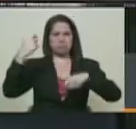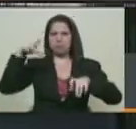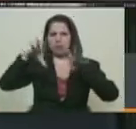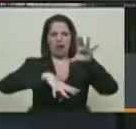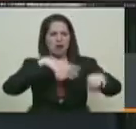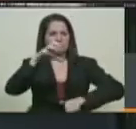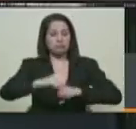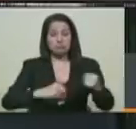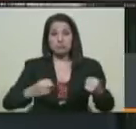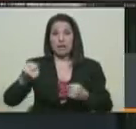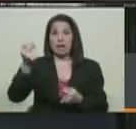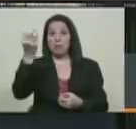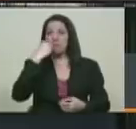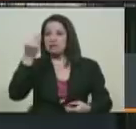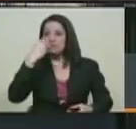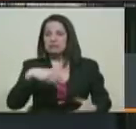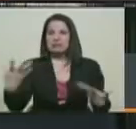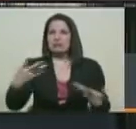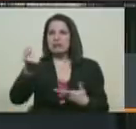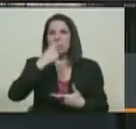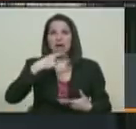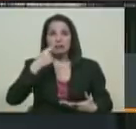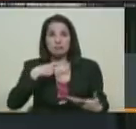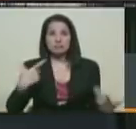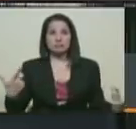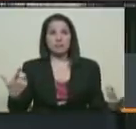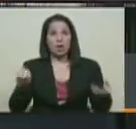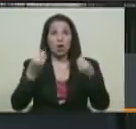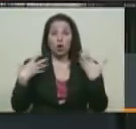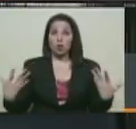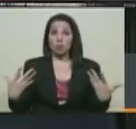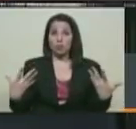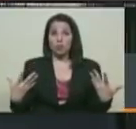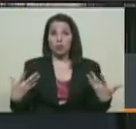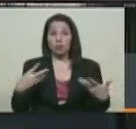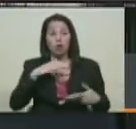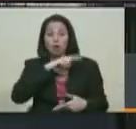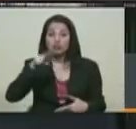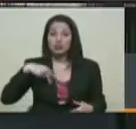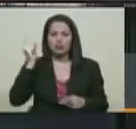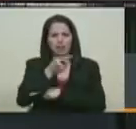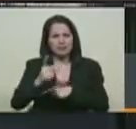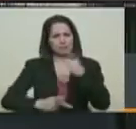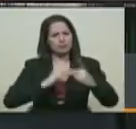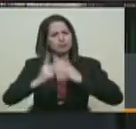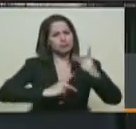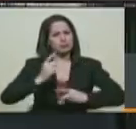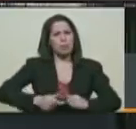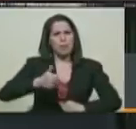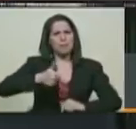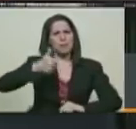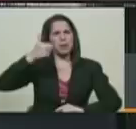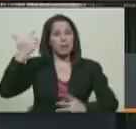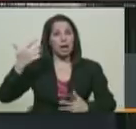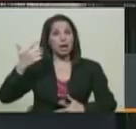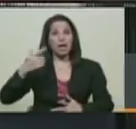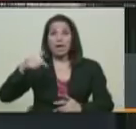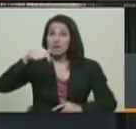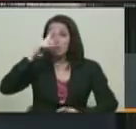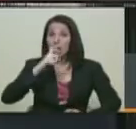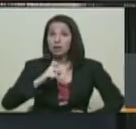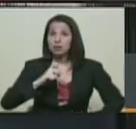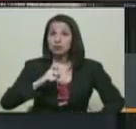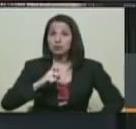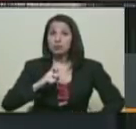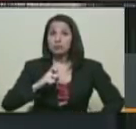la importación de alimentos. No, no, tenemos que producir cada vez más. Ya para diciembre de este año